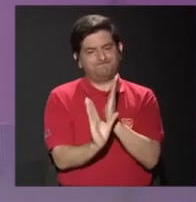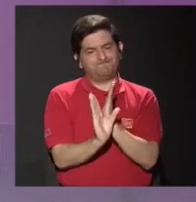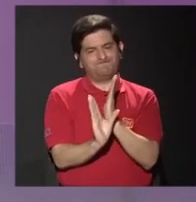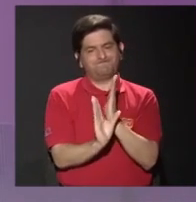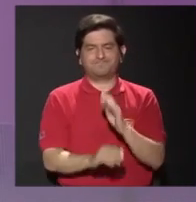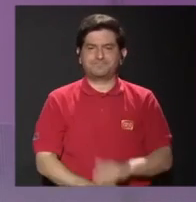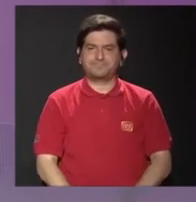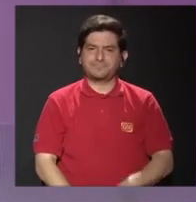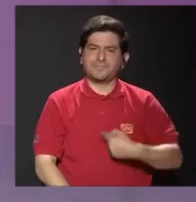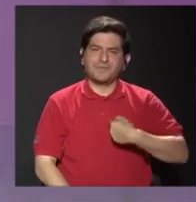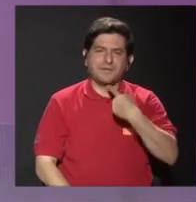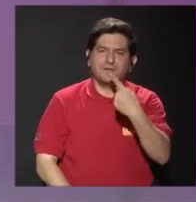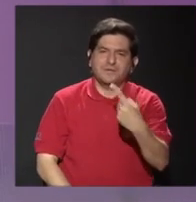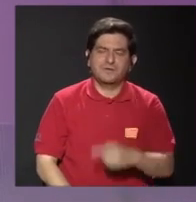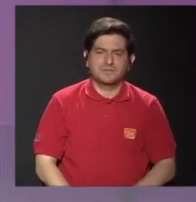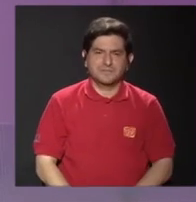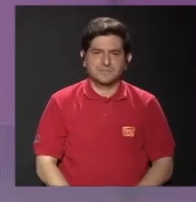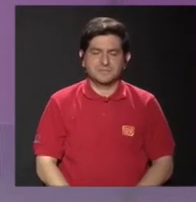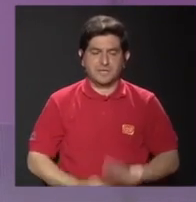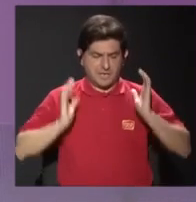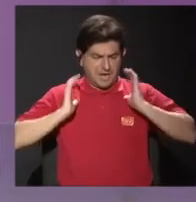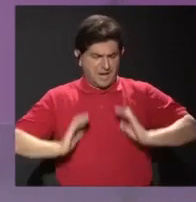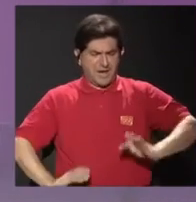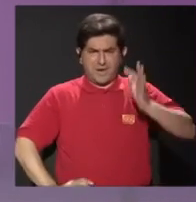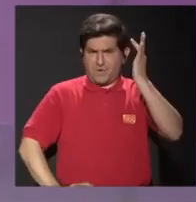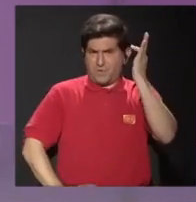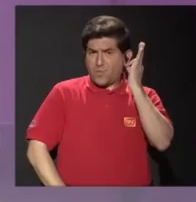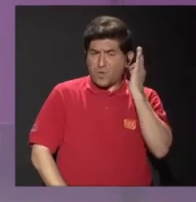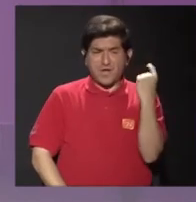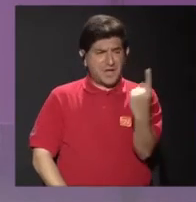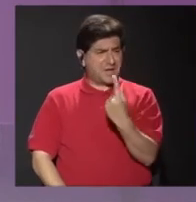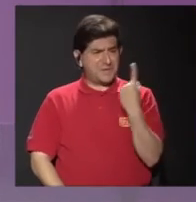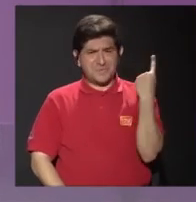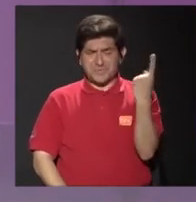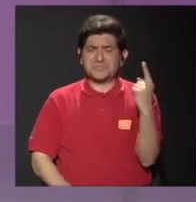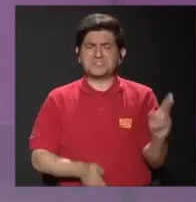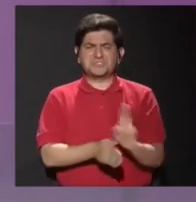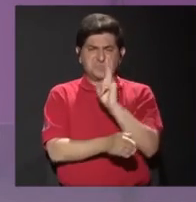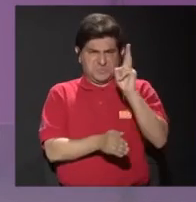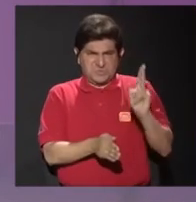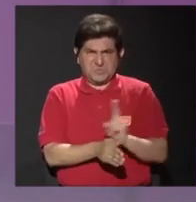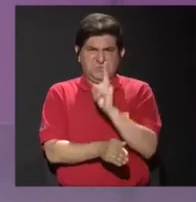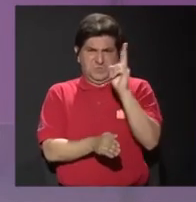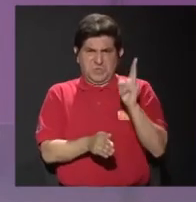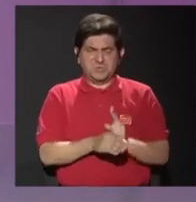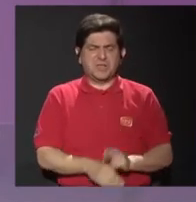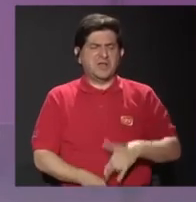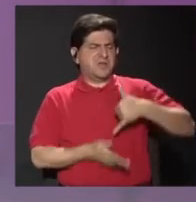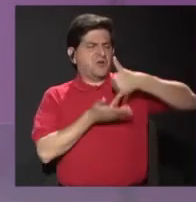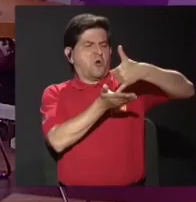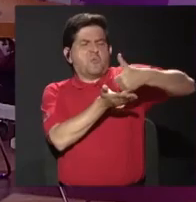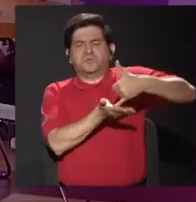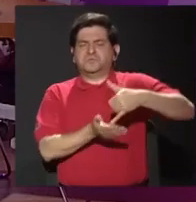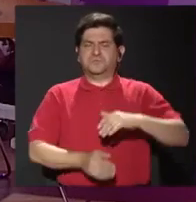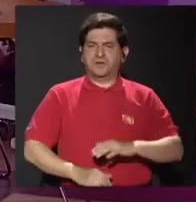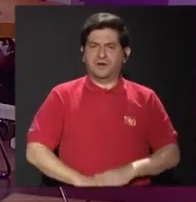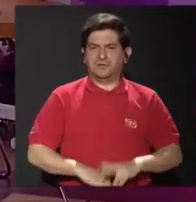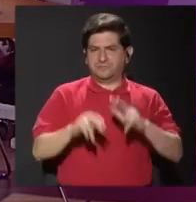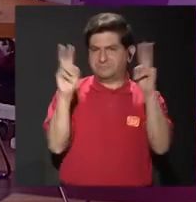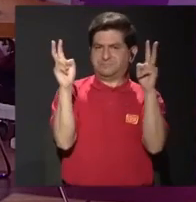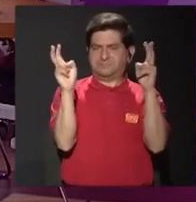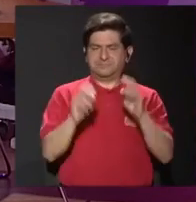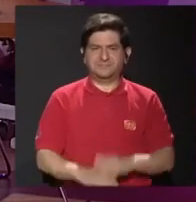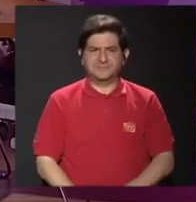yo quiero decir que los cuerpos de las mujeres realmente siempre han estado utilizados como trofeo de guerra verdad